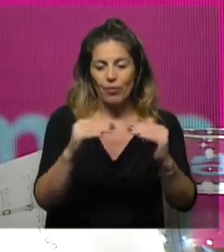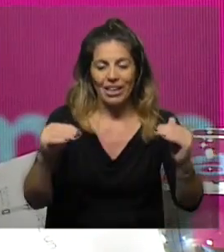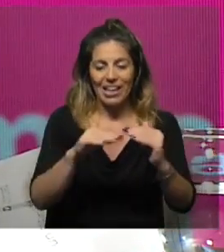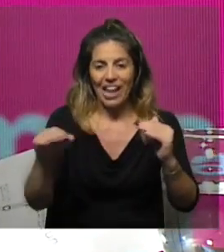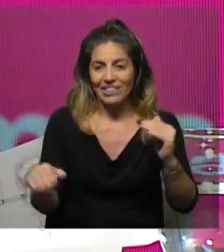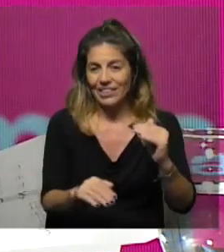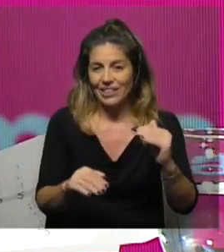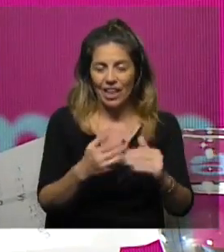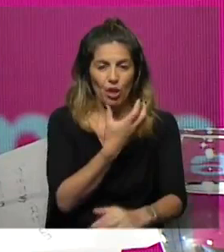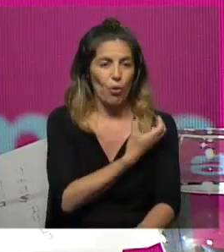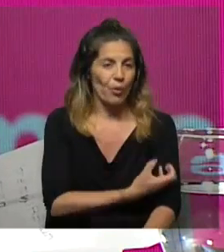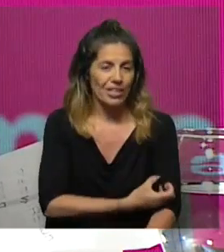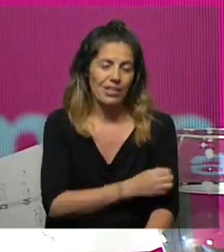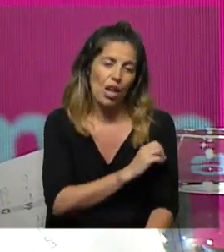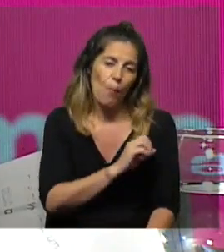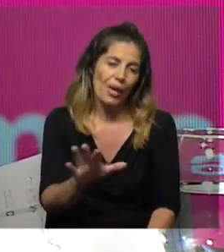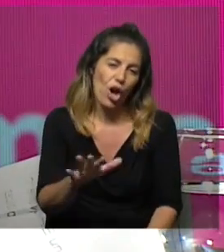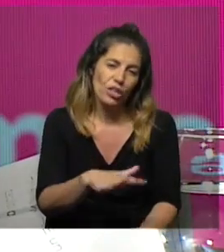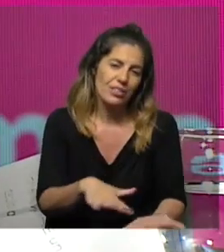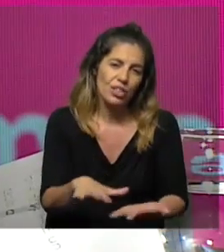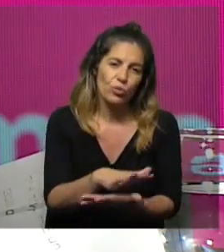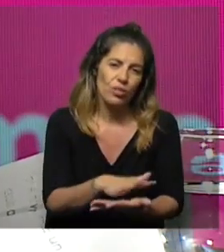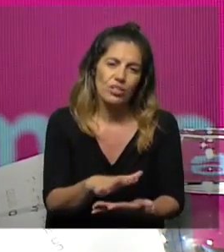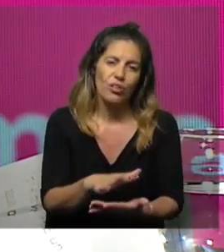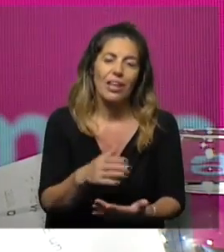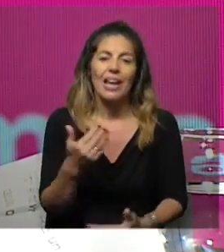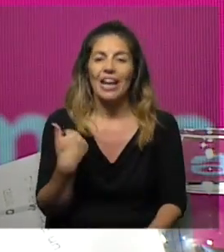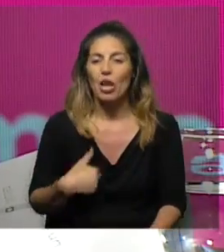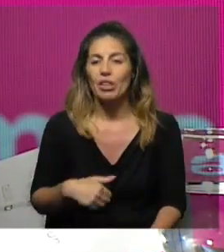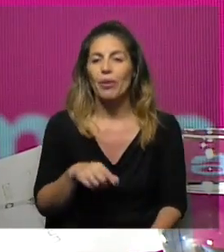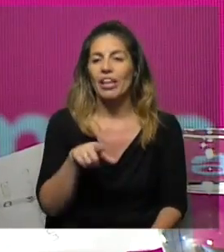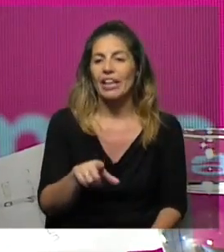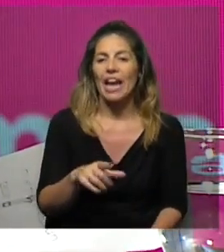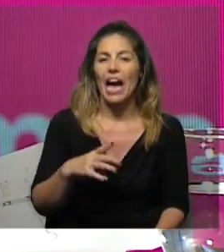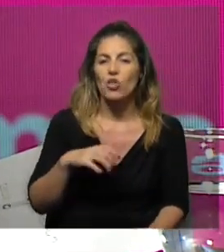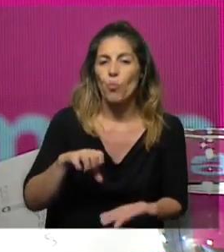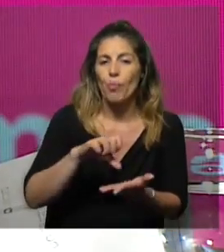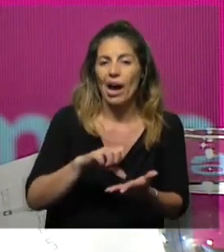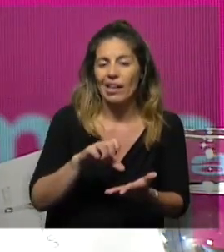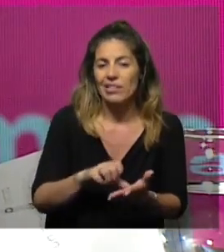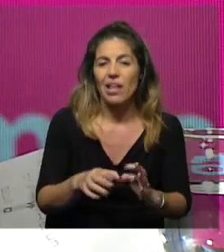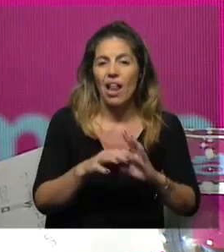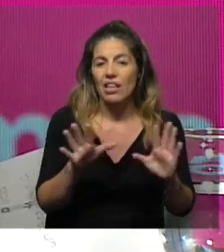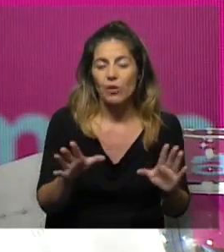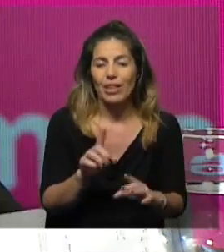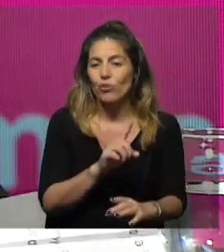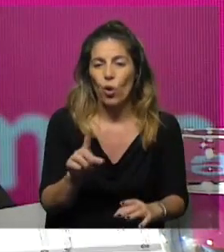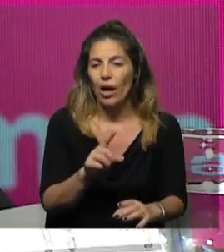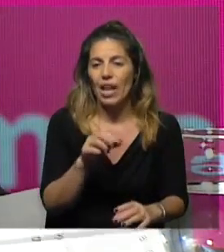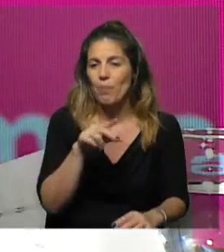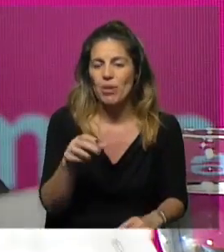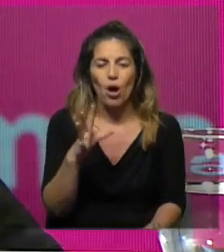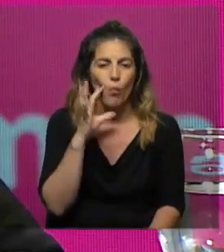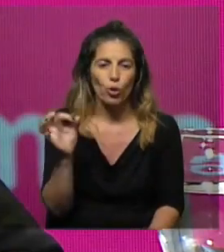las peores condiciones este que no tiene Lamentablemente Aunque es un país laico y demás las mismas oportunidades entonces bueno